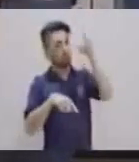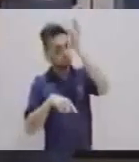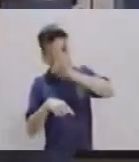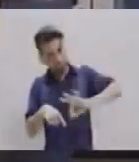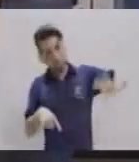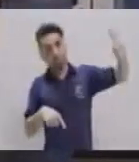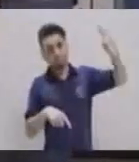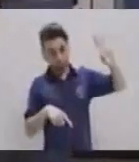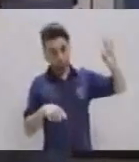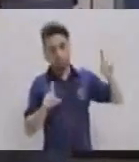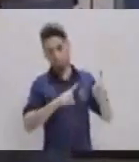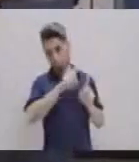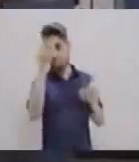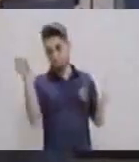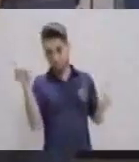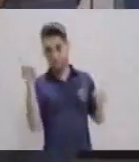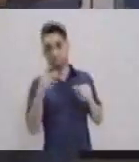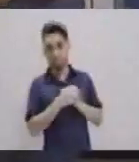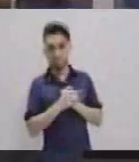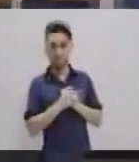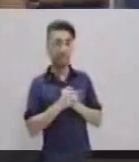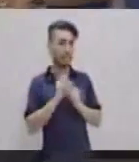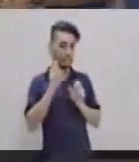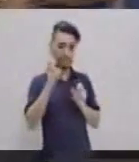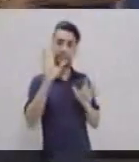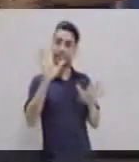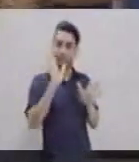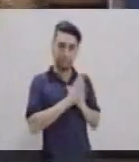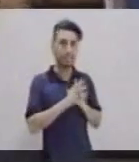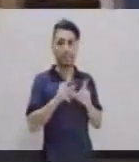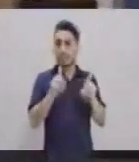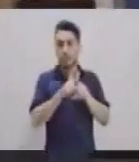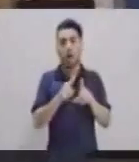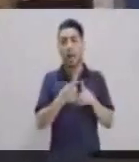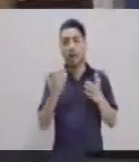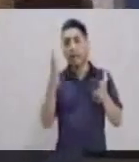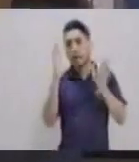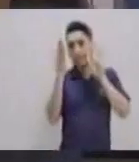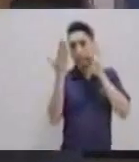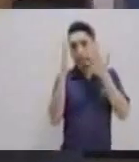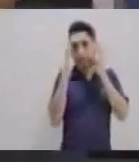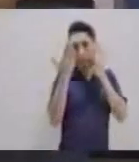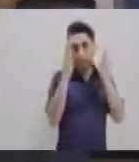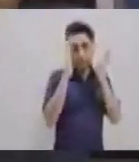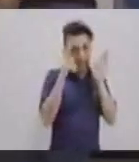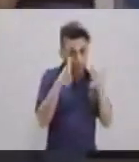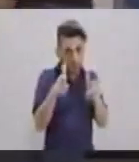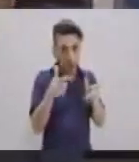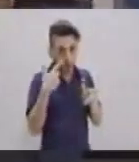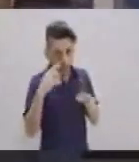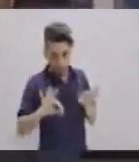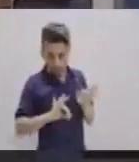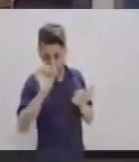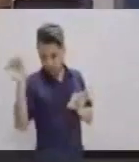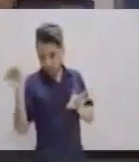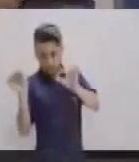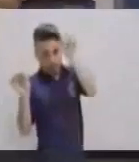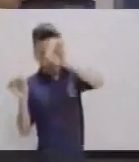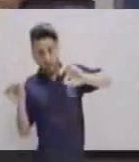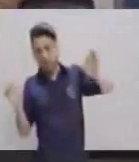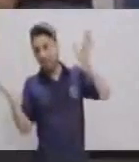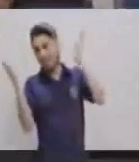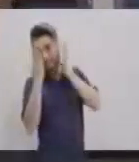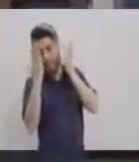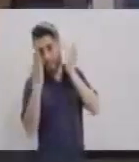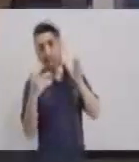negativo, entonces ya sé que la otra mitad hubiera tenido que estar acá. Prácticamente es como tener un espejo. Ajá. Si yo grafico acá, grafico al frente.